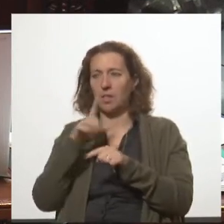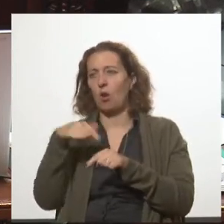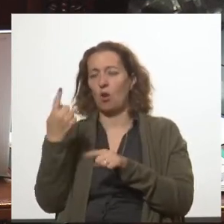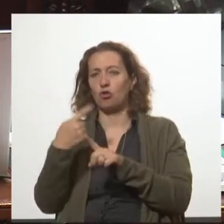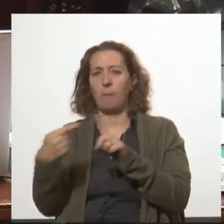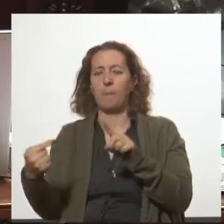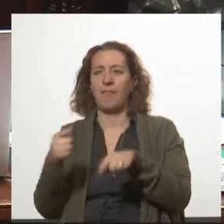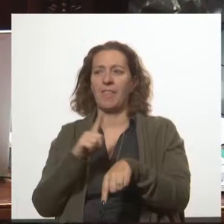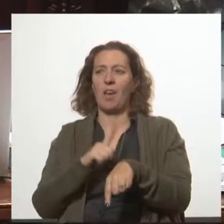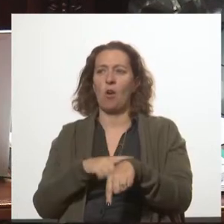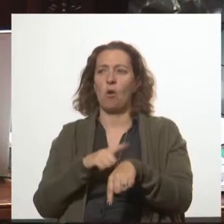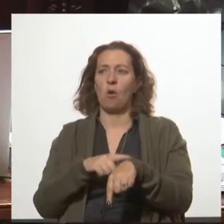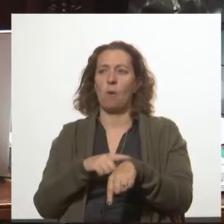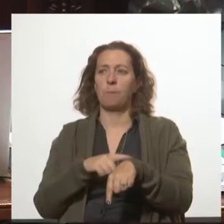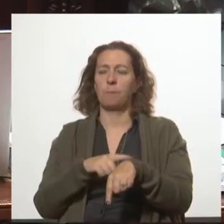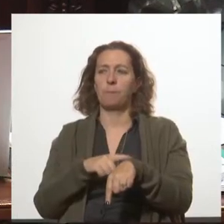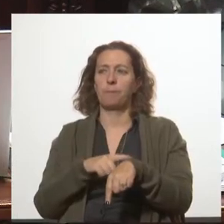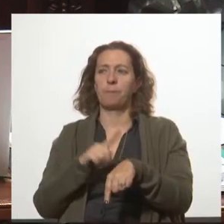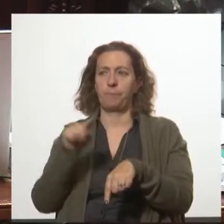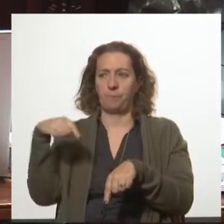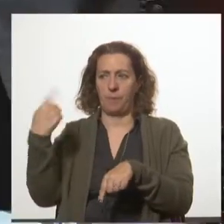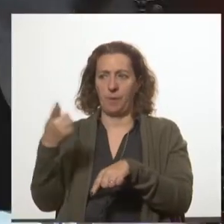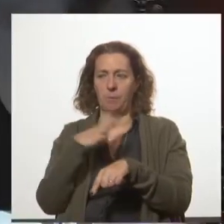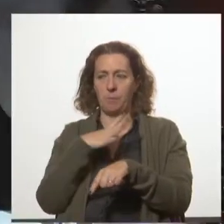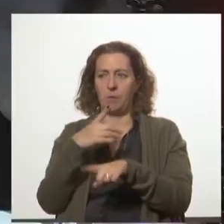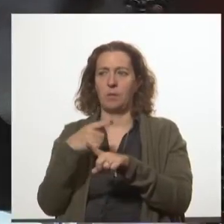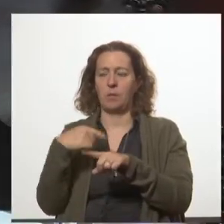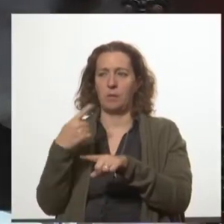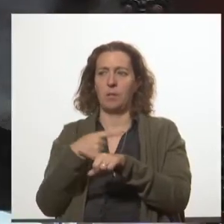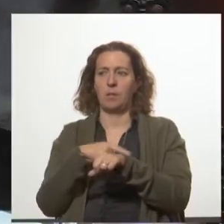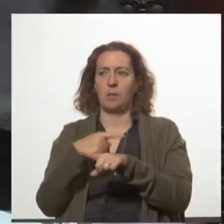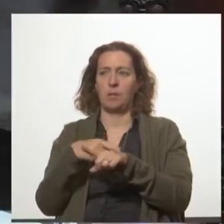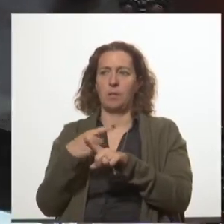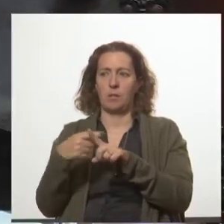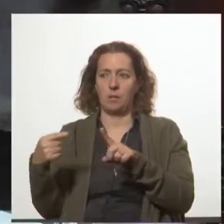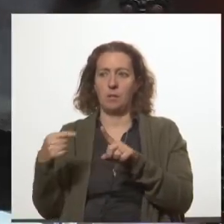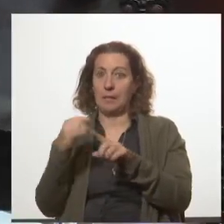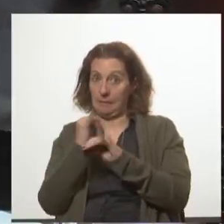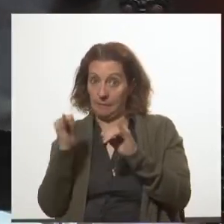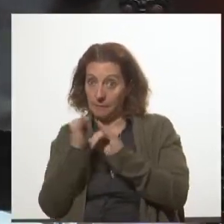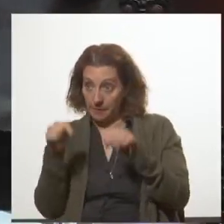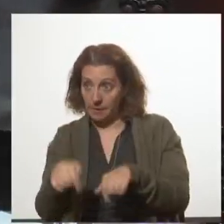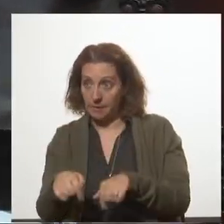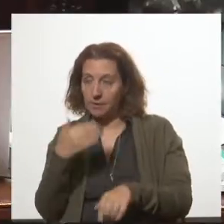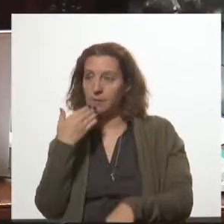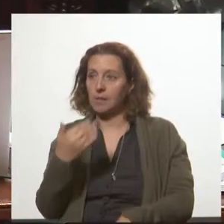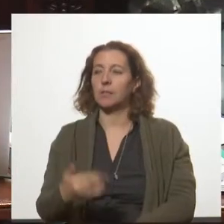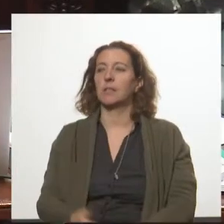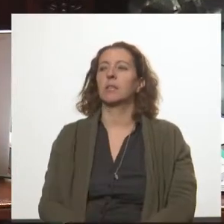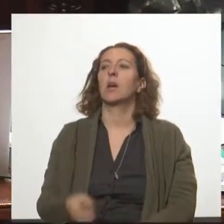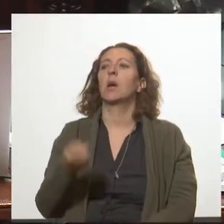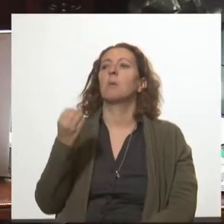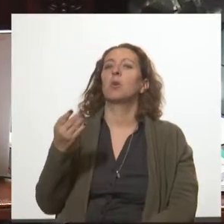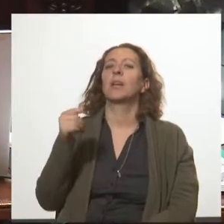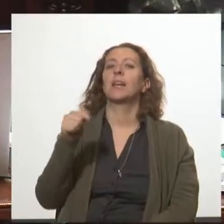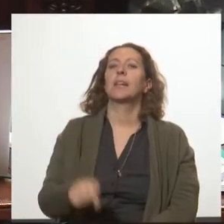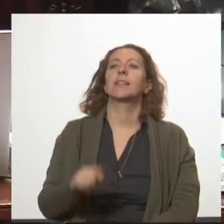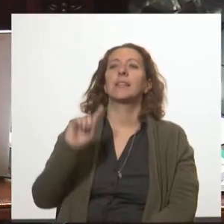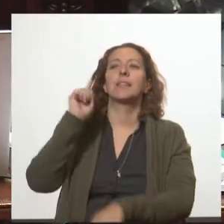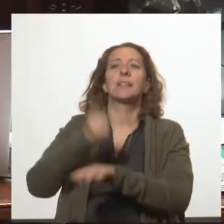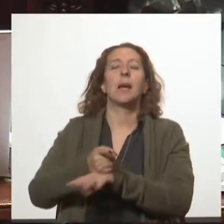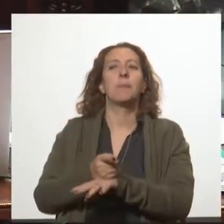hora después tiene tras media hora destrucción y terminó yendo súper potente gracias porque este dictamen